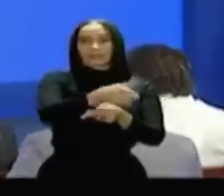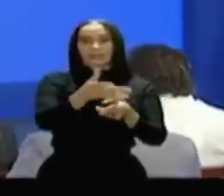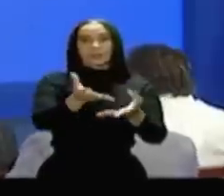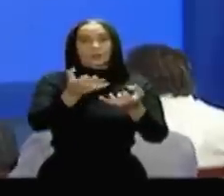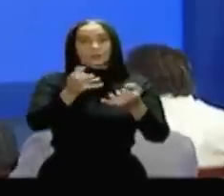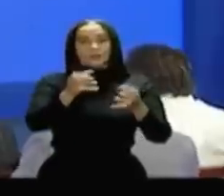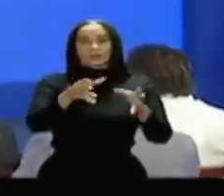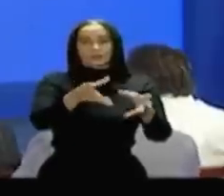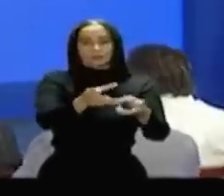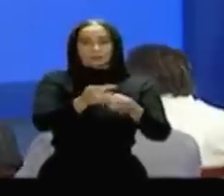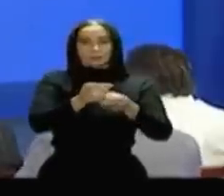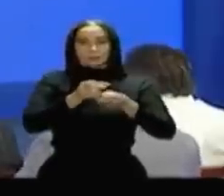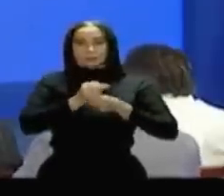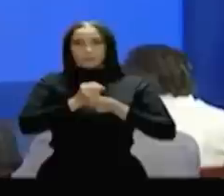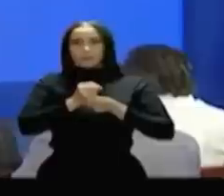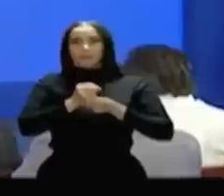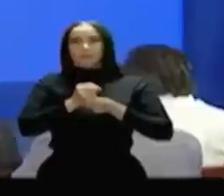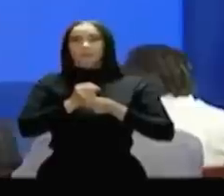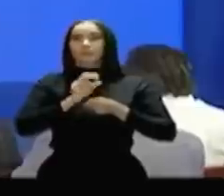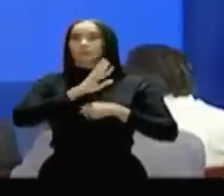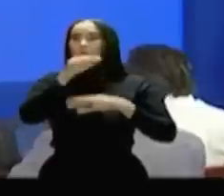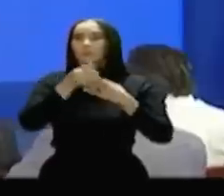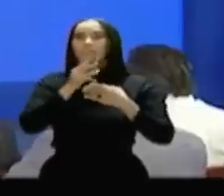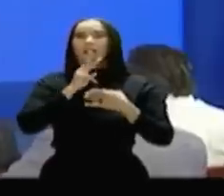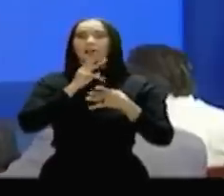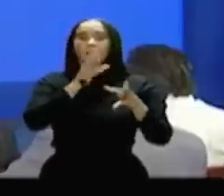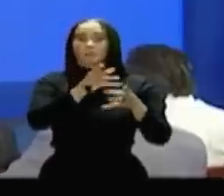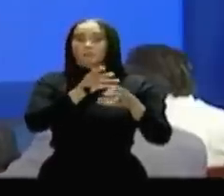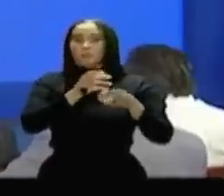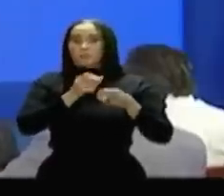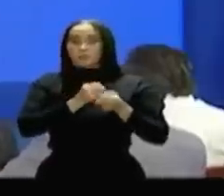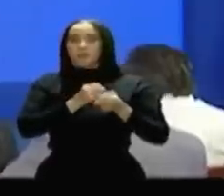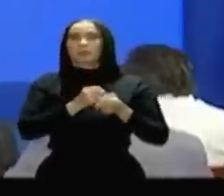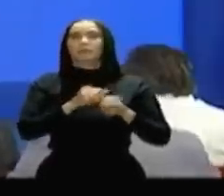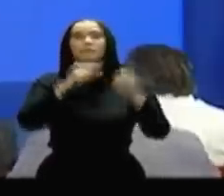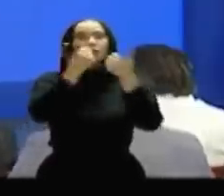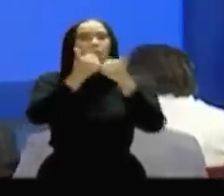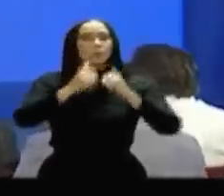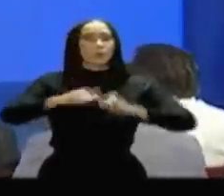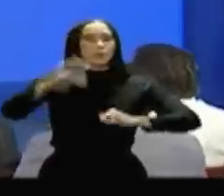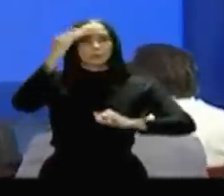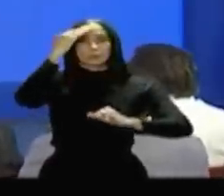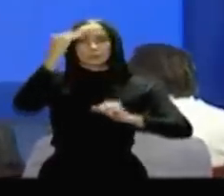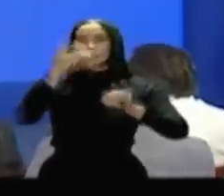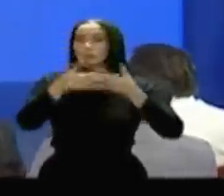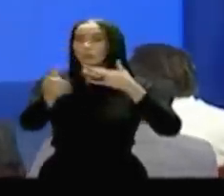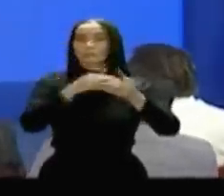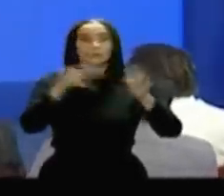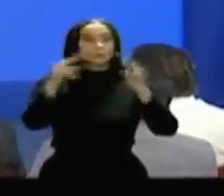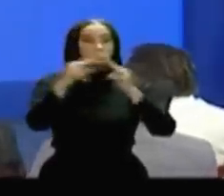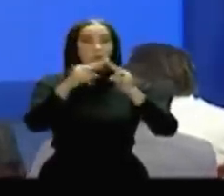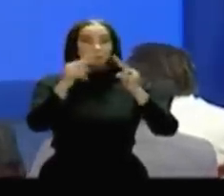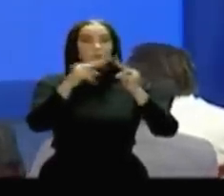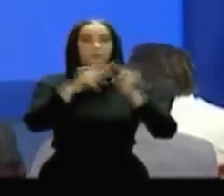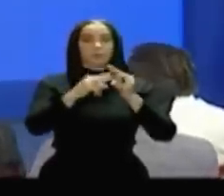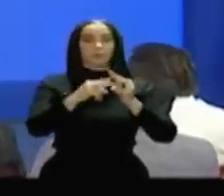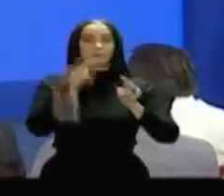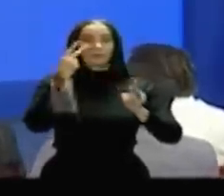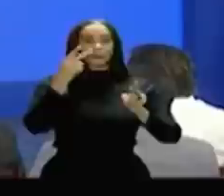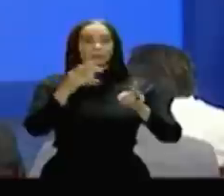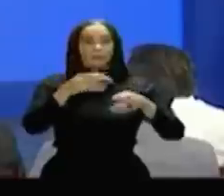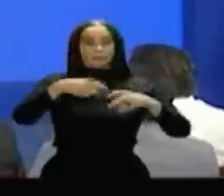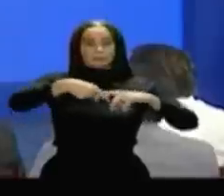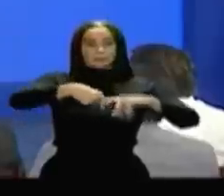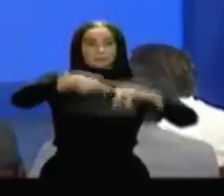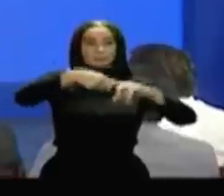atenta contra ellos. Aquí tengo Loma de Cabrera, Dajabón, el histórico río Masacre en la frontera norte entre República Dominicana y Haití, está prácticamente